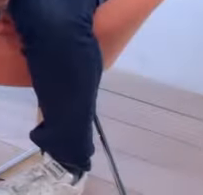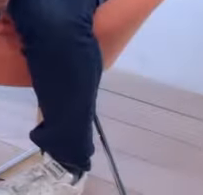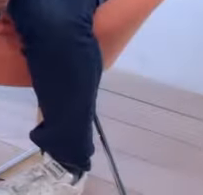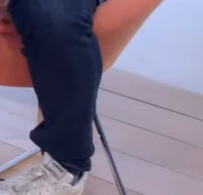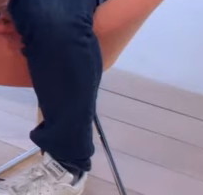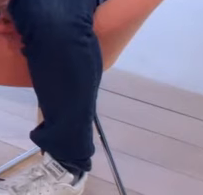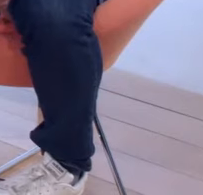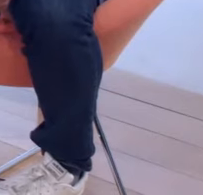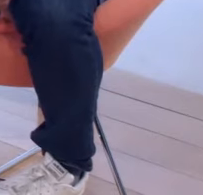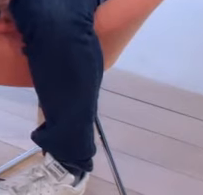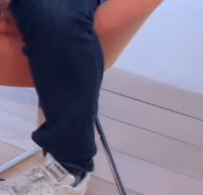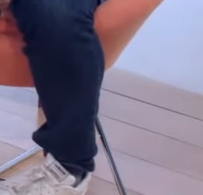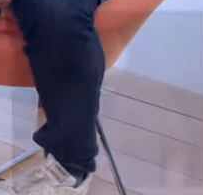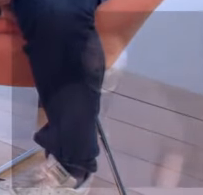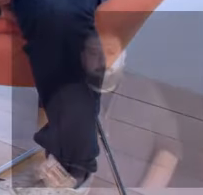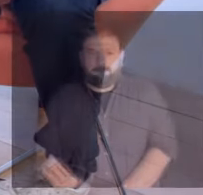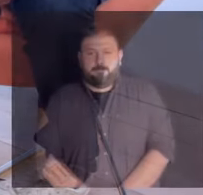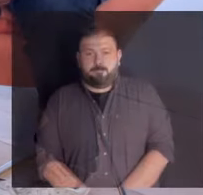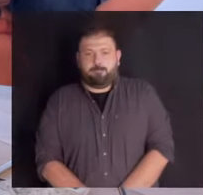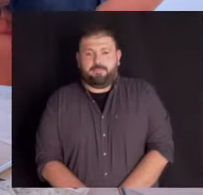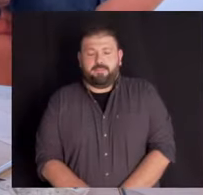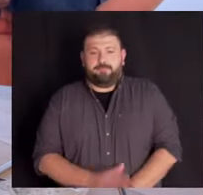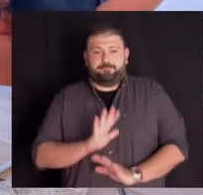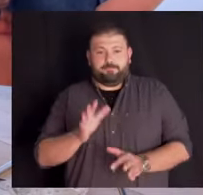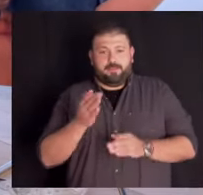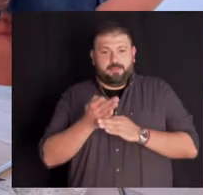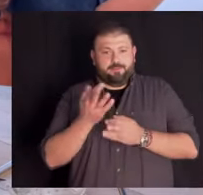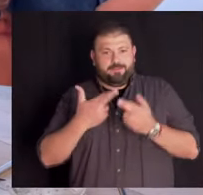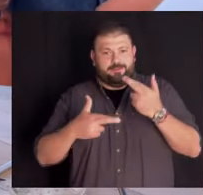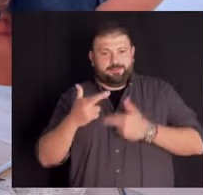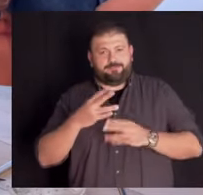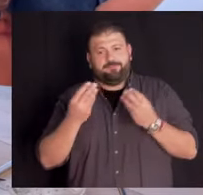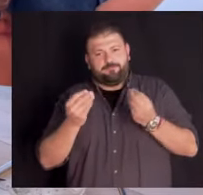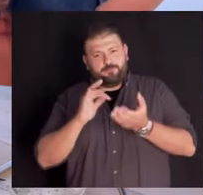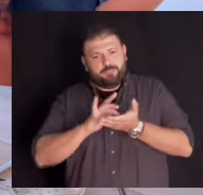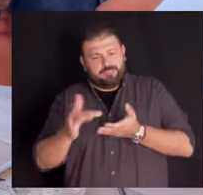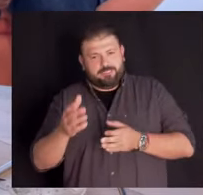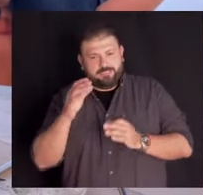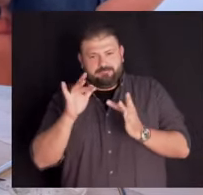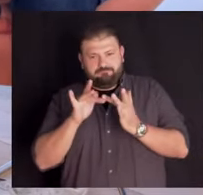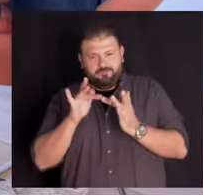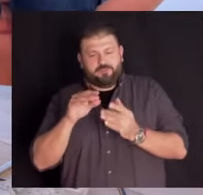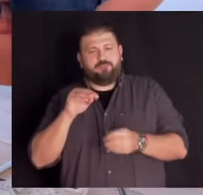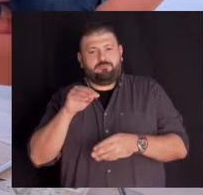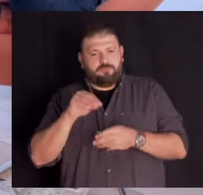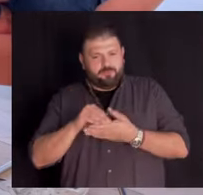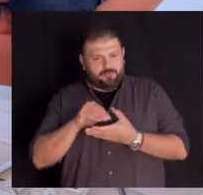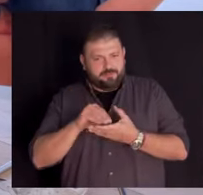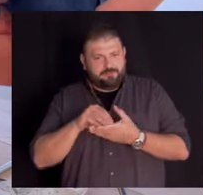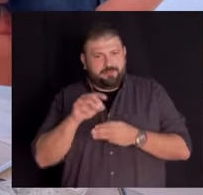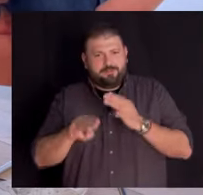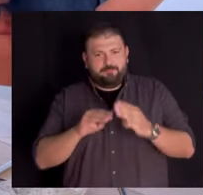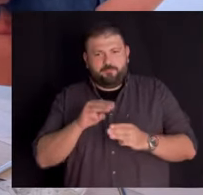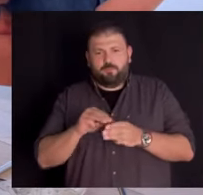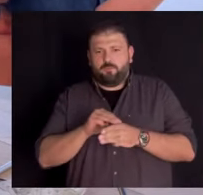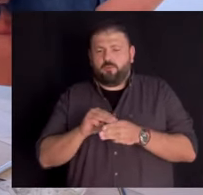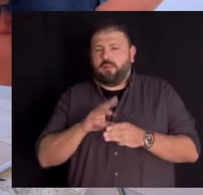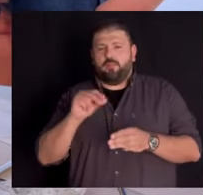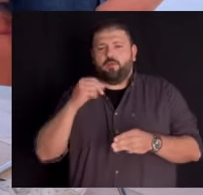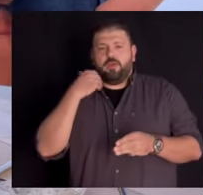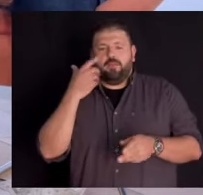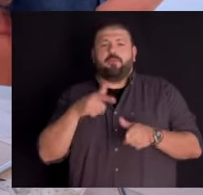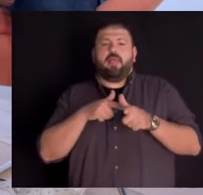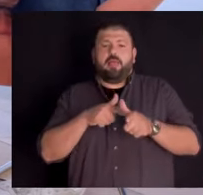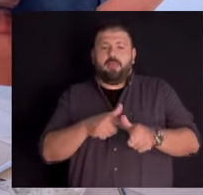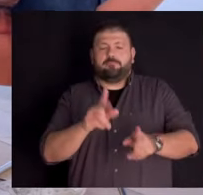Ya estamos de regreso. Muchas gracias por permanecer acá conectados en Mundo Morado. Pues bueno, no nos vamos a alargar más. Sin más preámbulo, vamos a